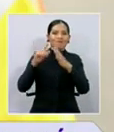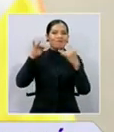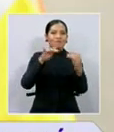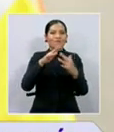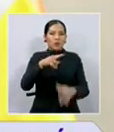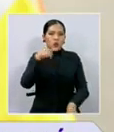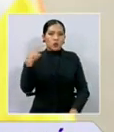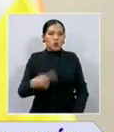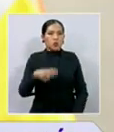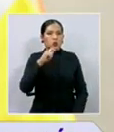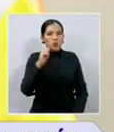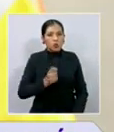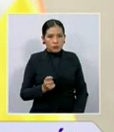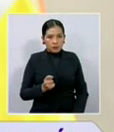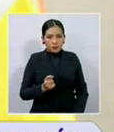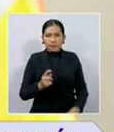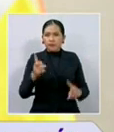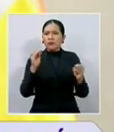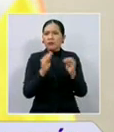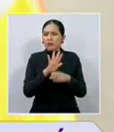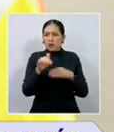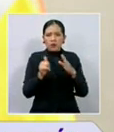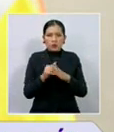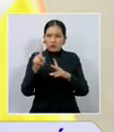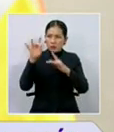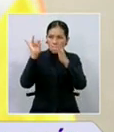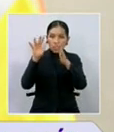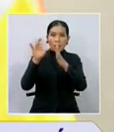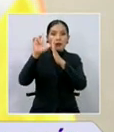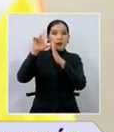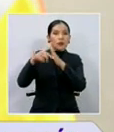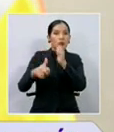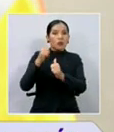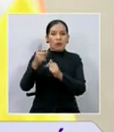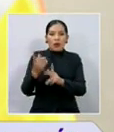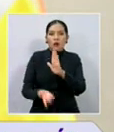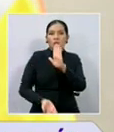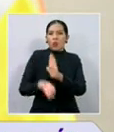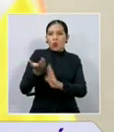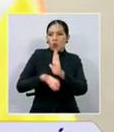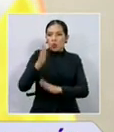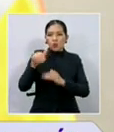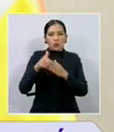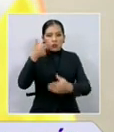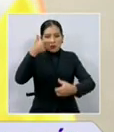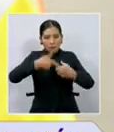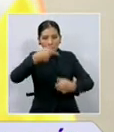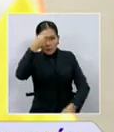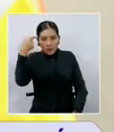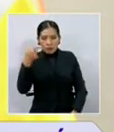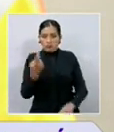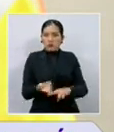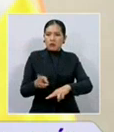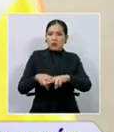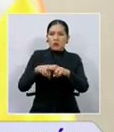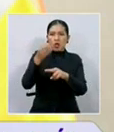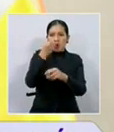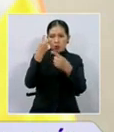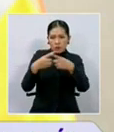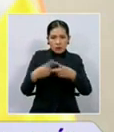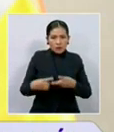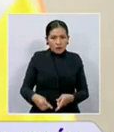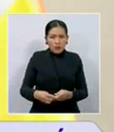Ucrania. Los efectos más importantes de esta guerra fueron la elevación de los precios del petróleo, incremento de precios de alimentos y